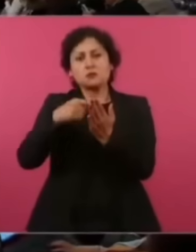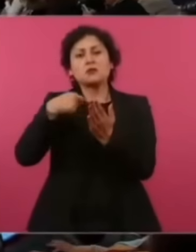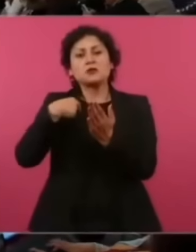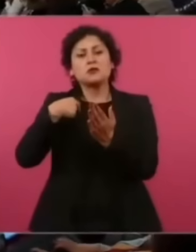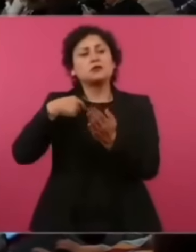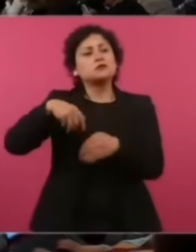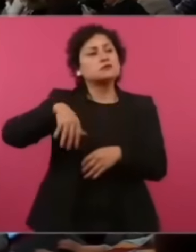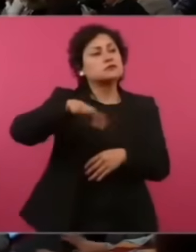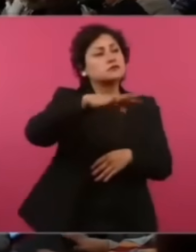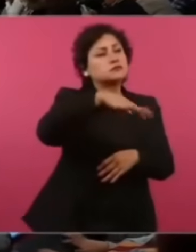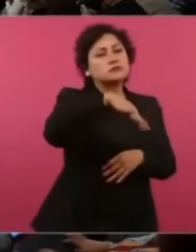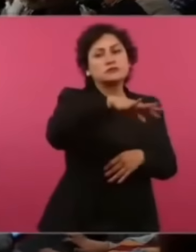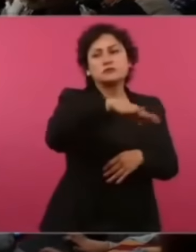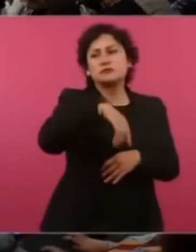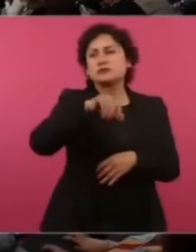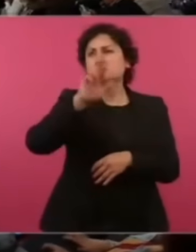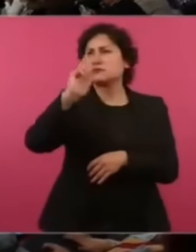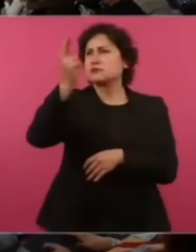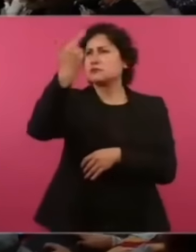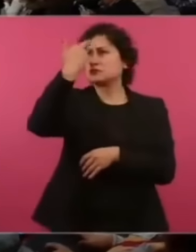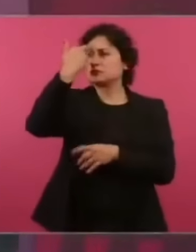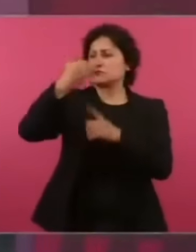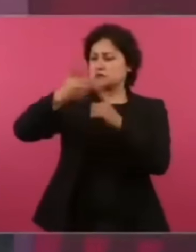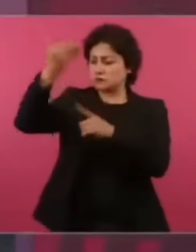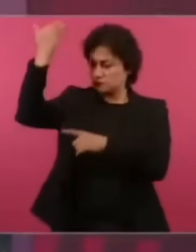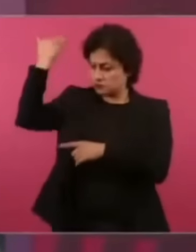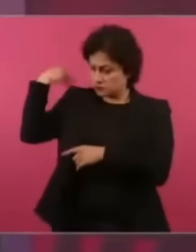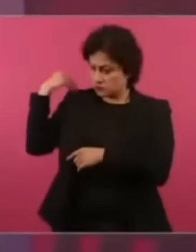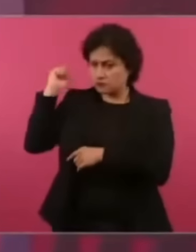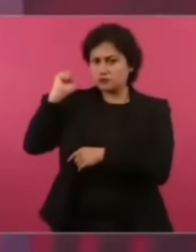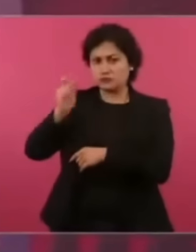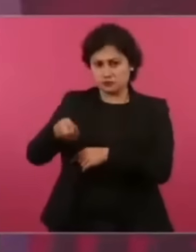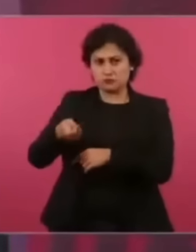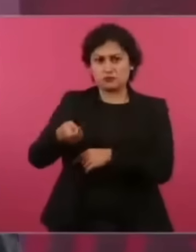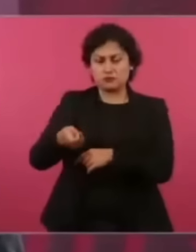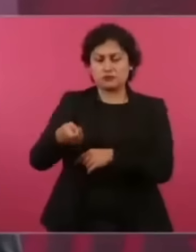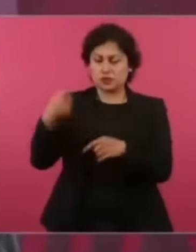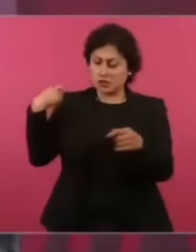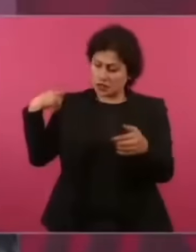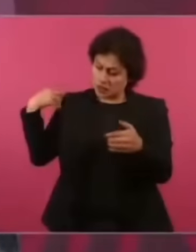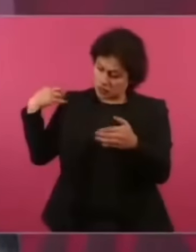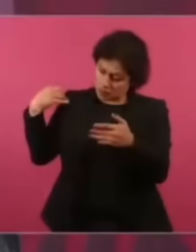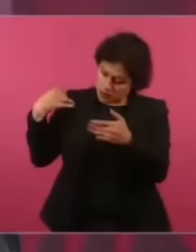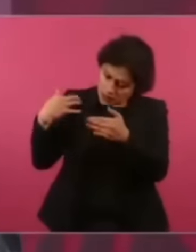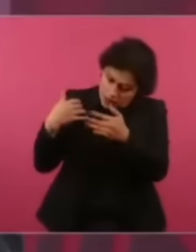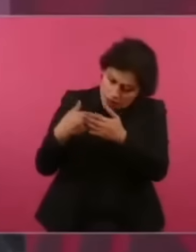recuento de todo el proceso